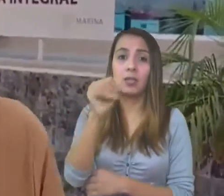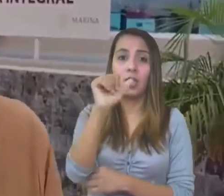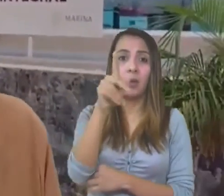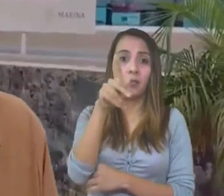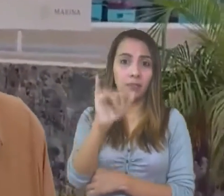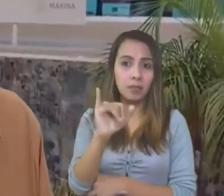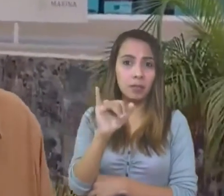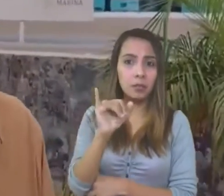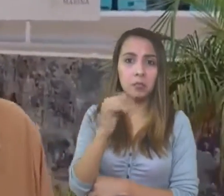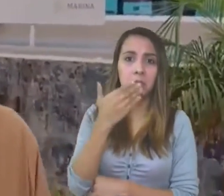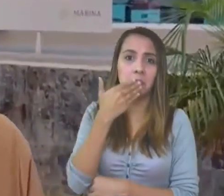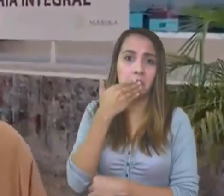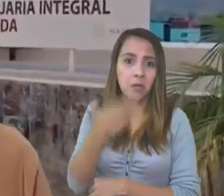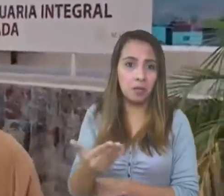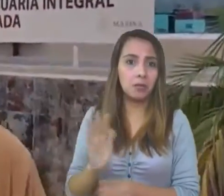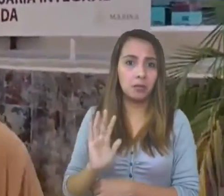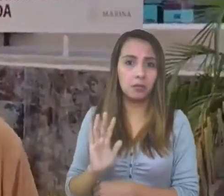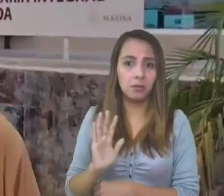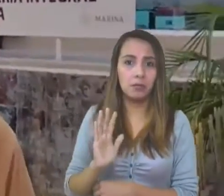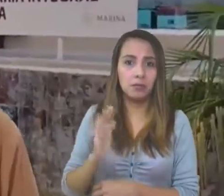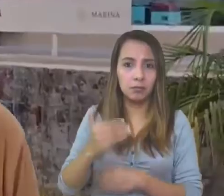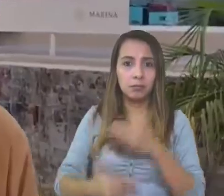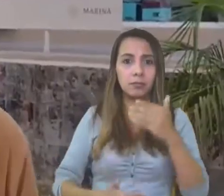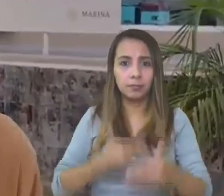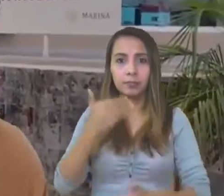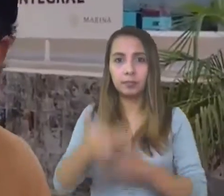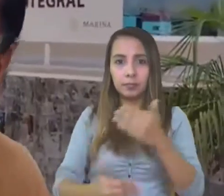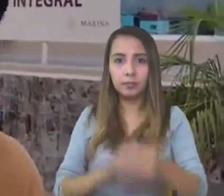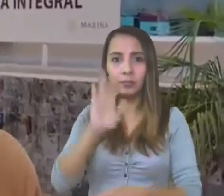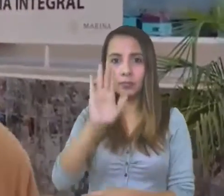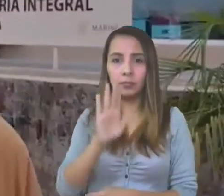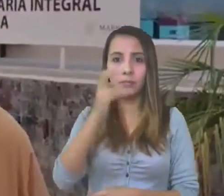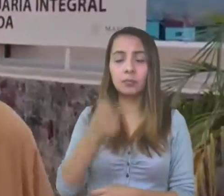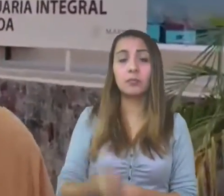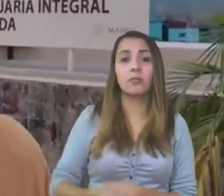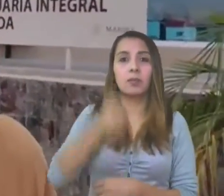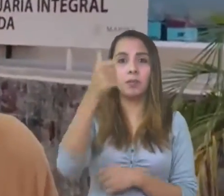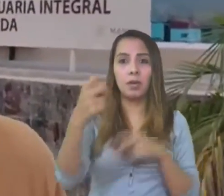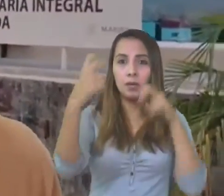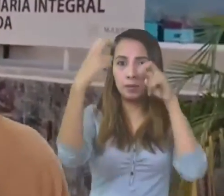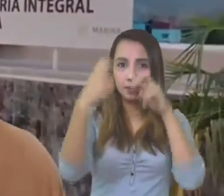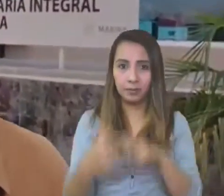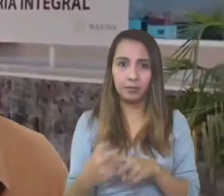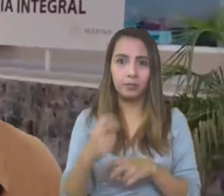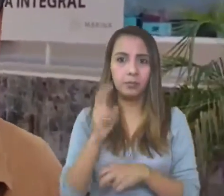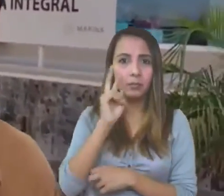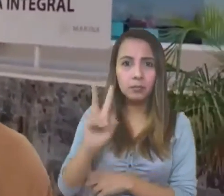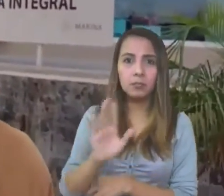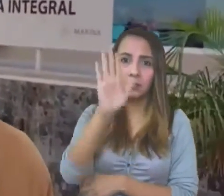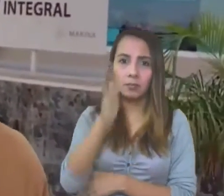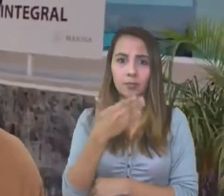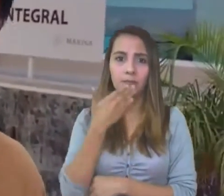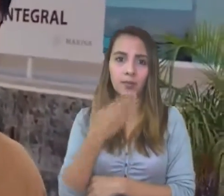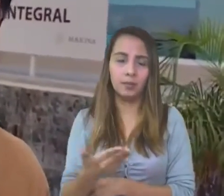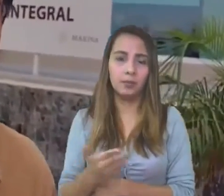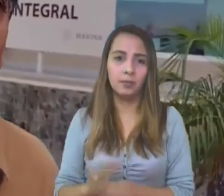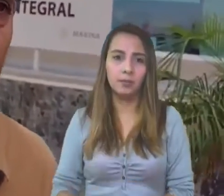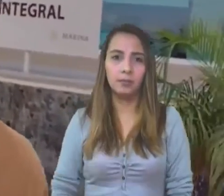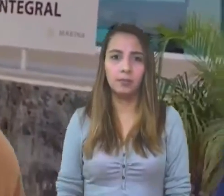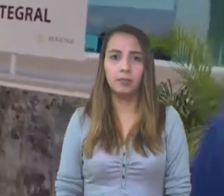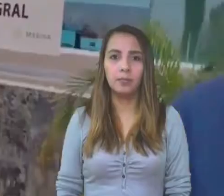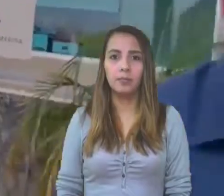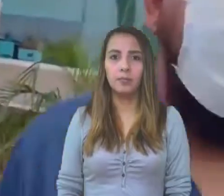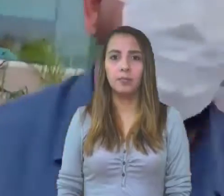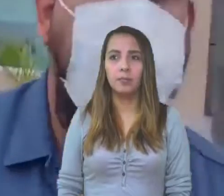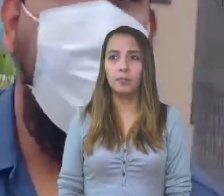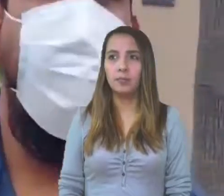API, estamos avanzando. Correcto. ¿Verdad? Por ser la primera vez, lo vemos bien, bien nosotros, ¿verdad? Así es, si me permites aquí